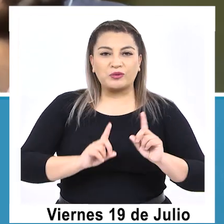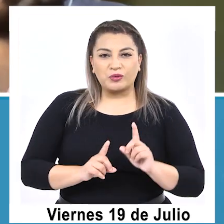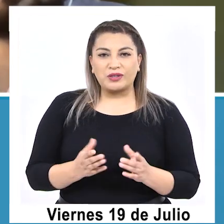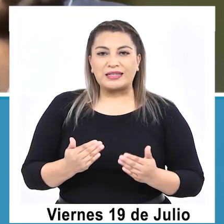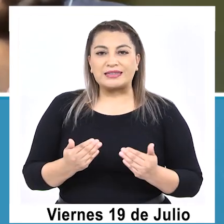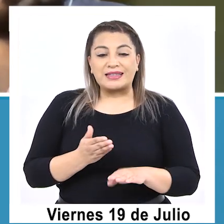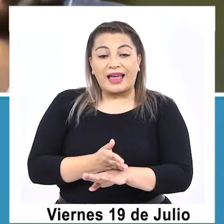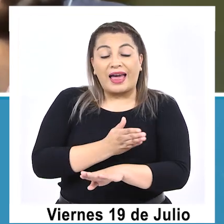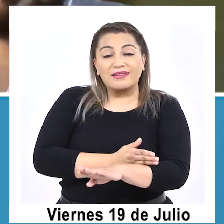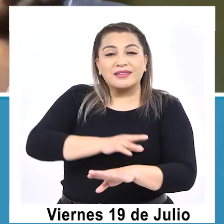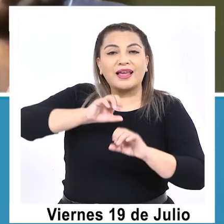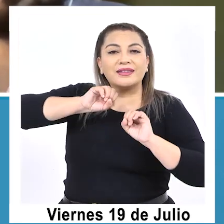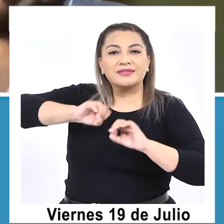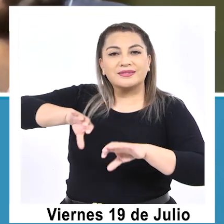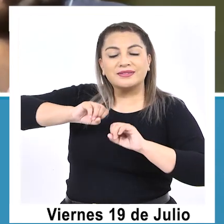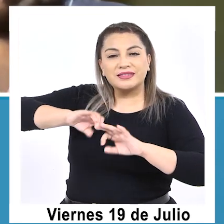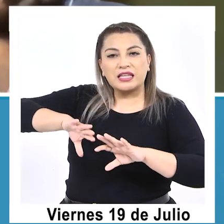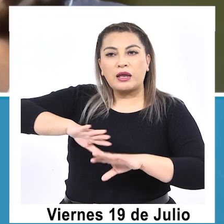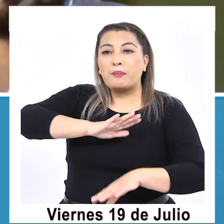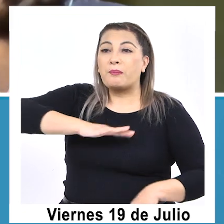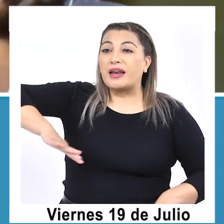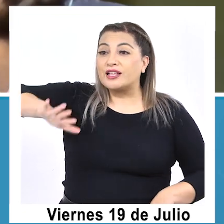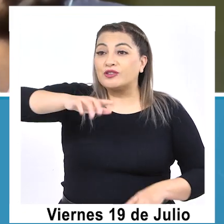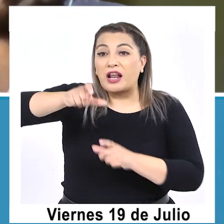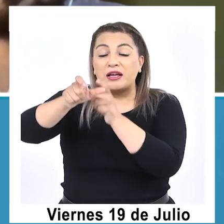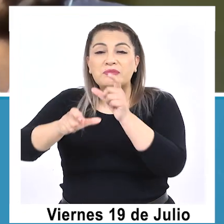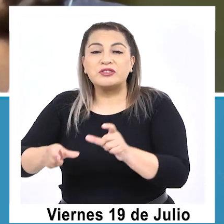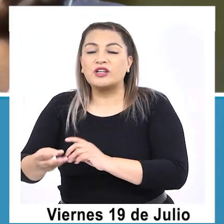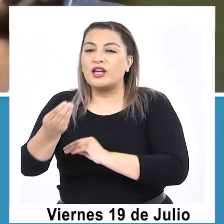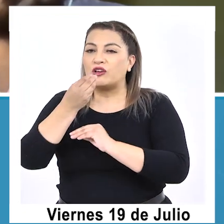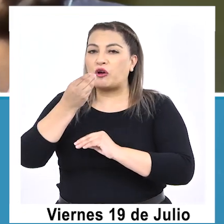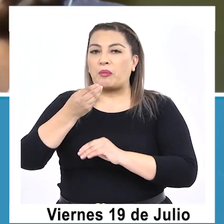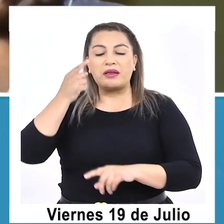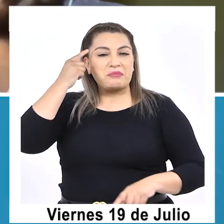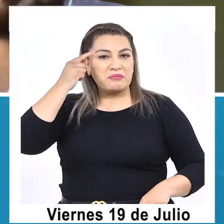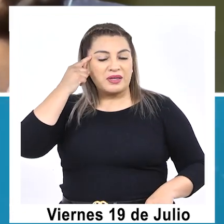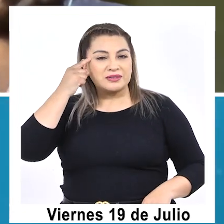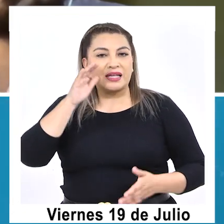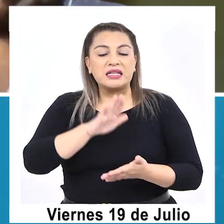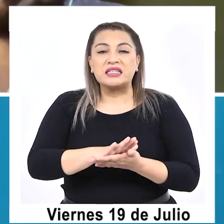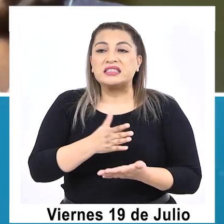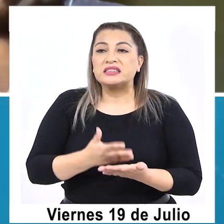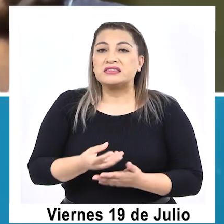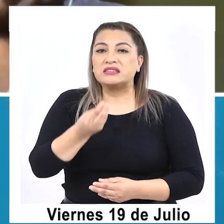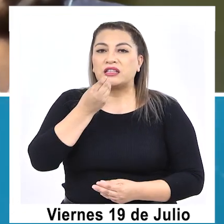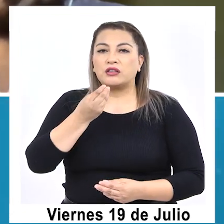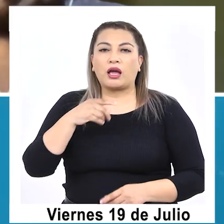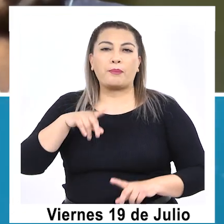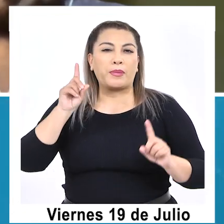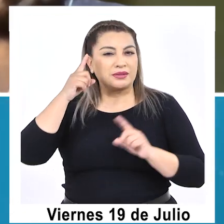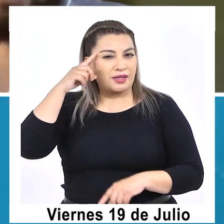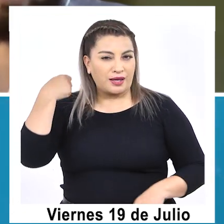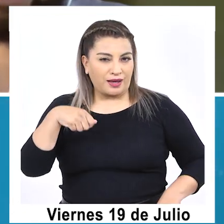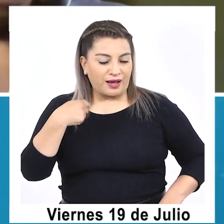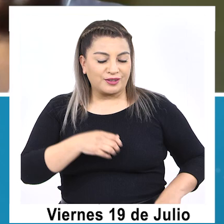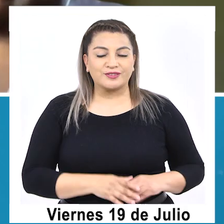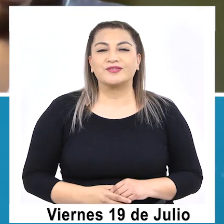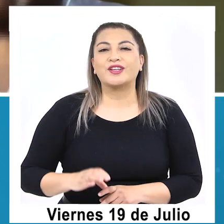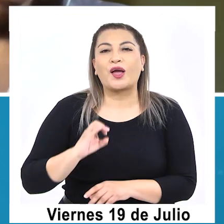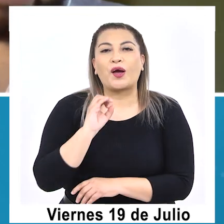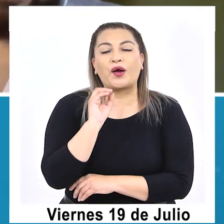una educación para que todos puedan incorporar esto y dejar de ver esta alimentación saludable como cosas muy costosas.